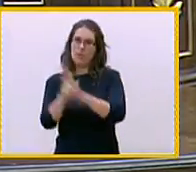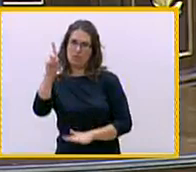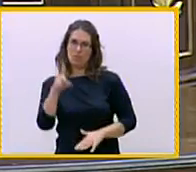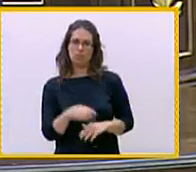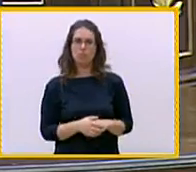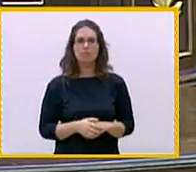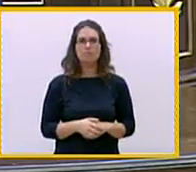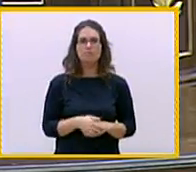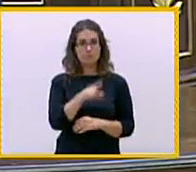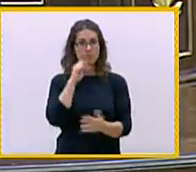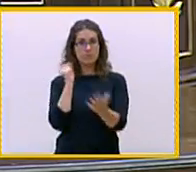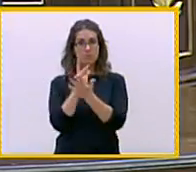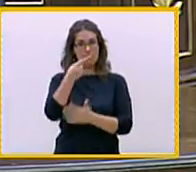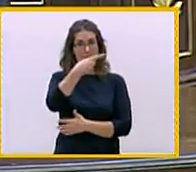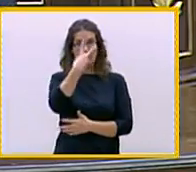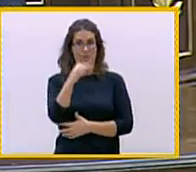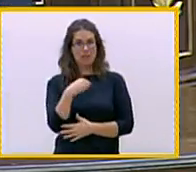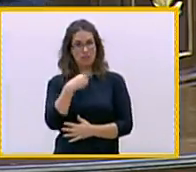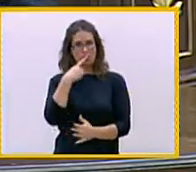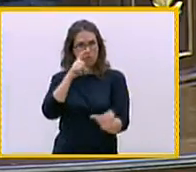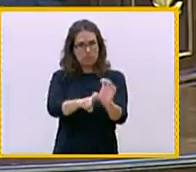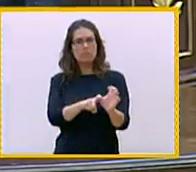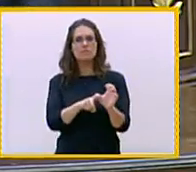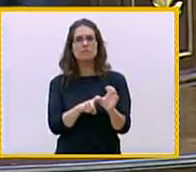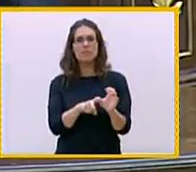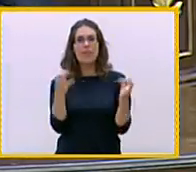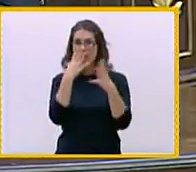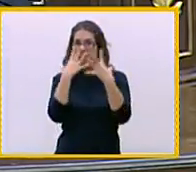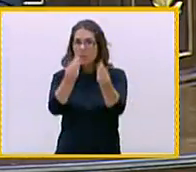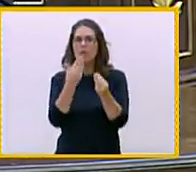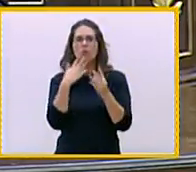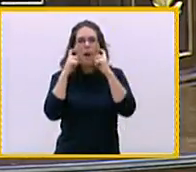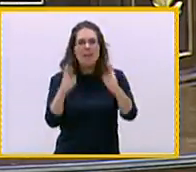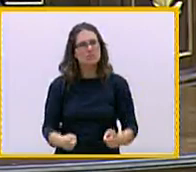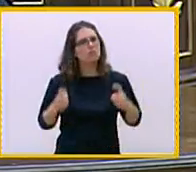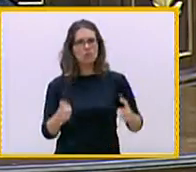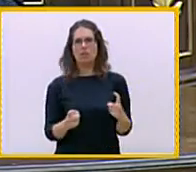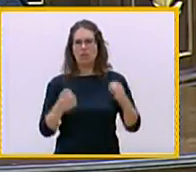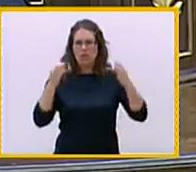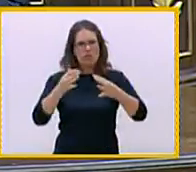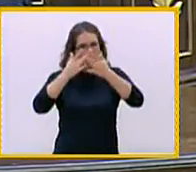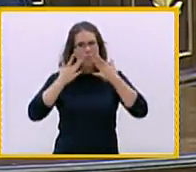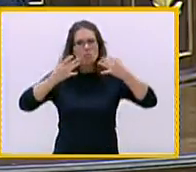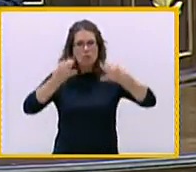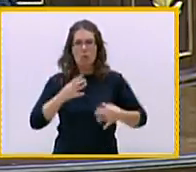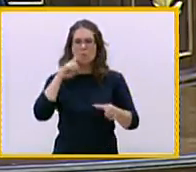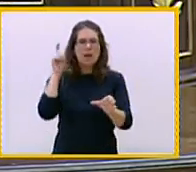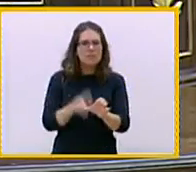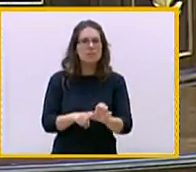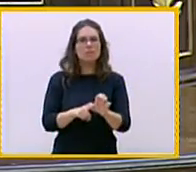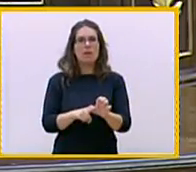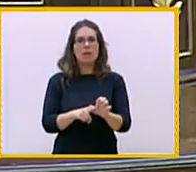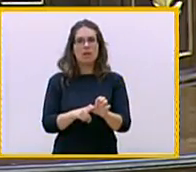apuesta por el G20 debe comprenderse como un esfuerzo genuino por participar en el proceso de definición de un sistema